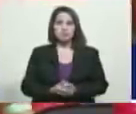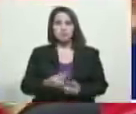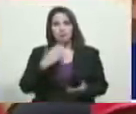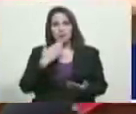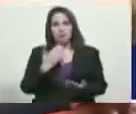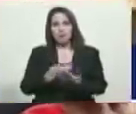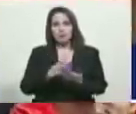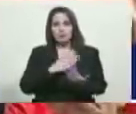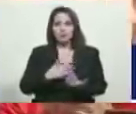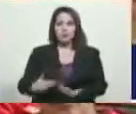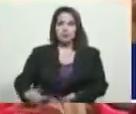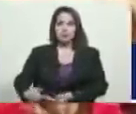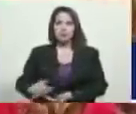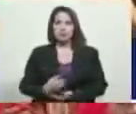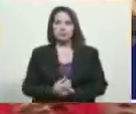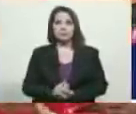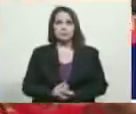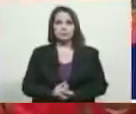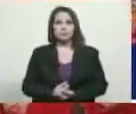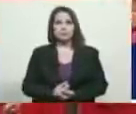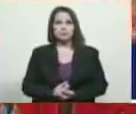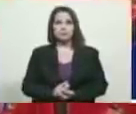señor presidente.